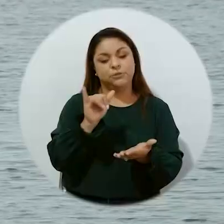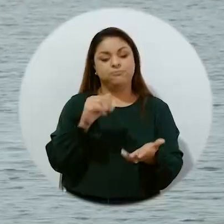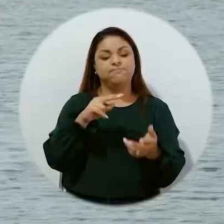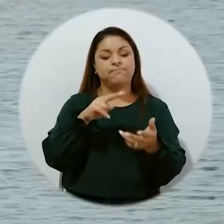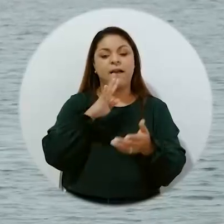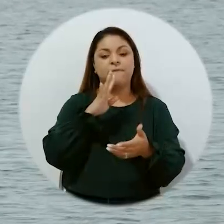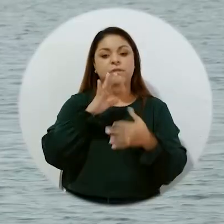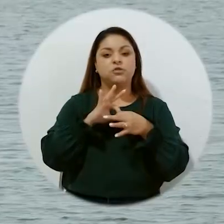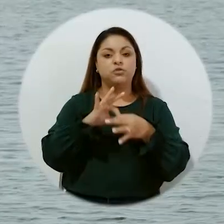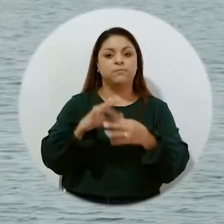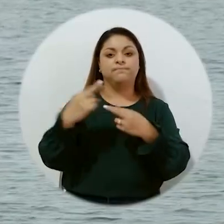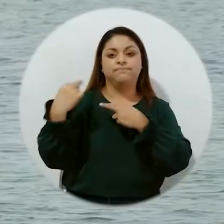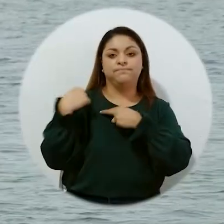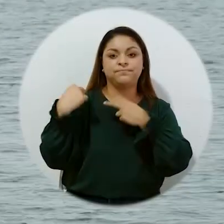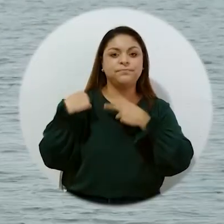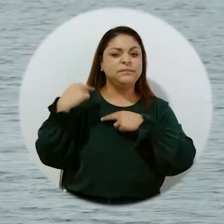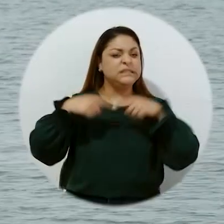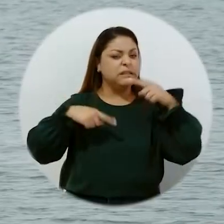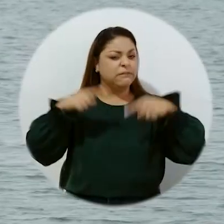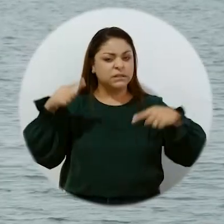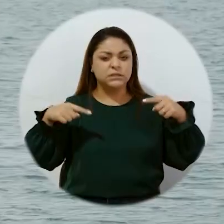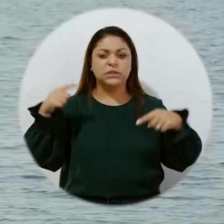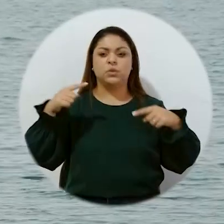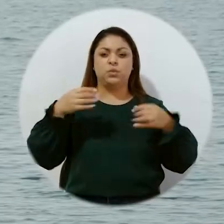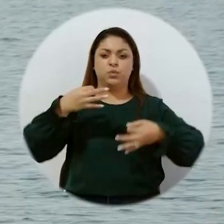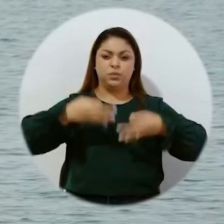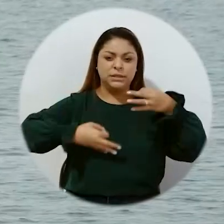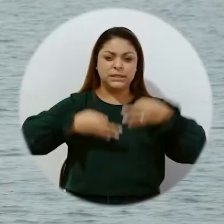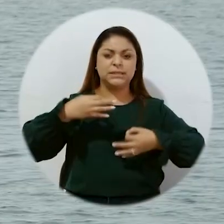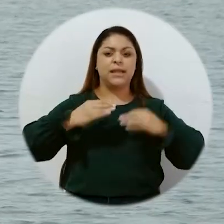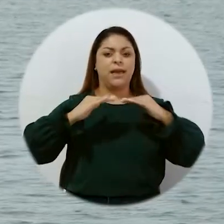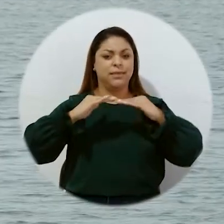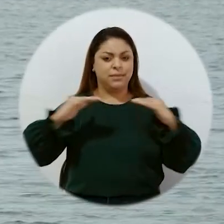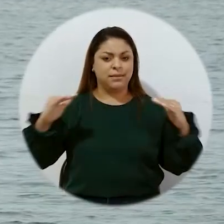de responsabilidades diferenciadas y justicia y equidad.